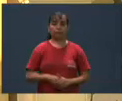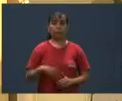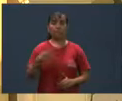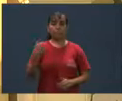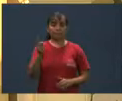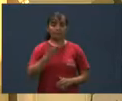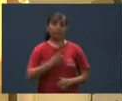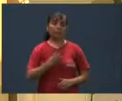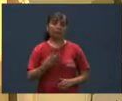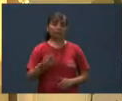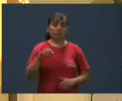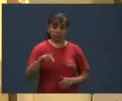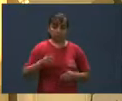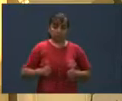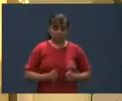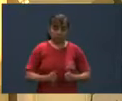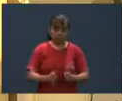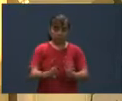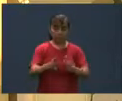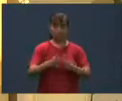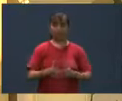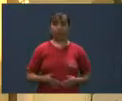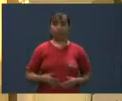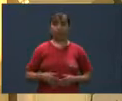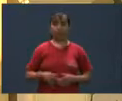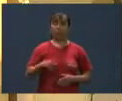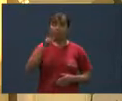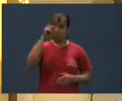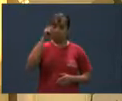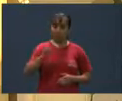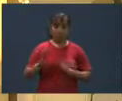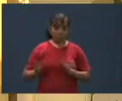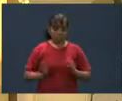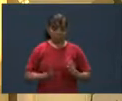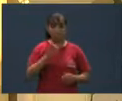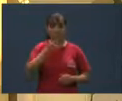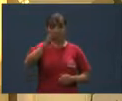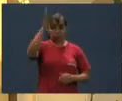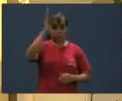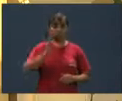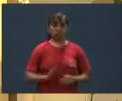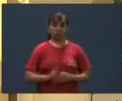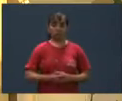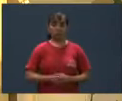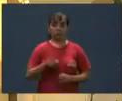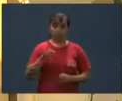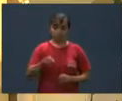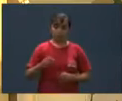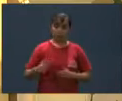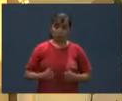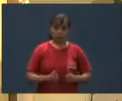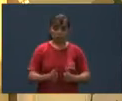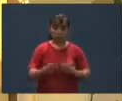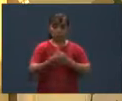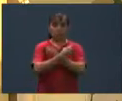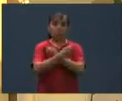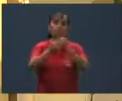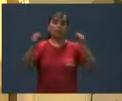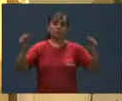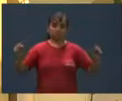para hacer ese camino de acuerdo al plan de Dios, ese camino también de